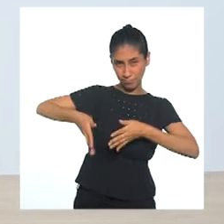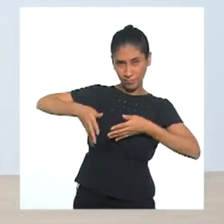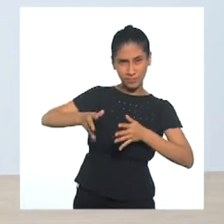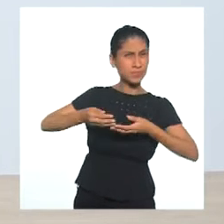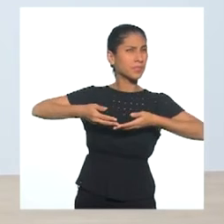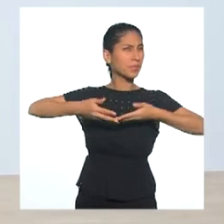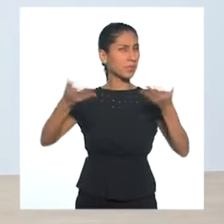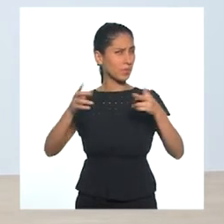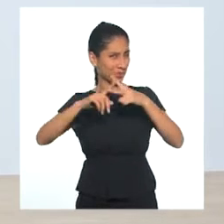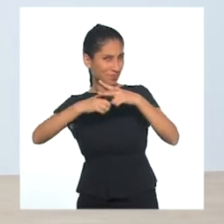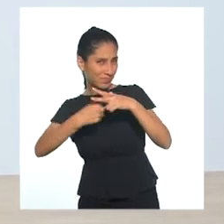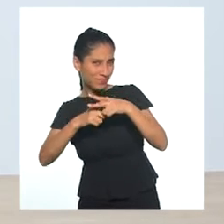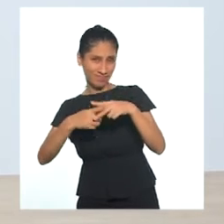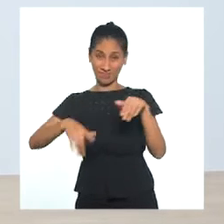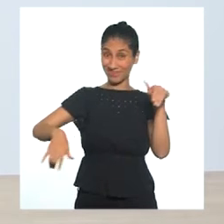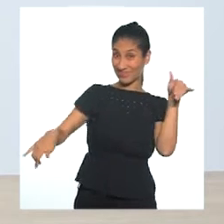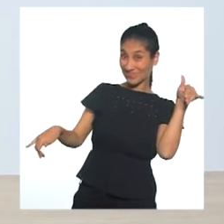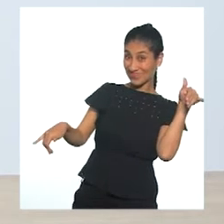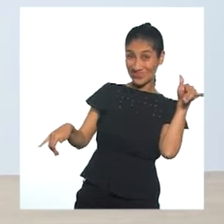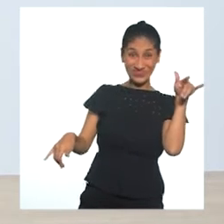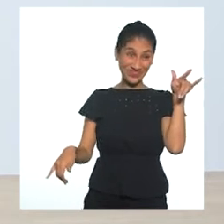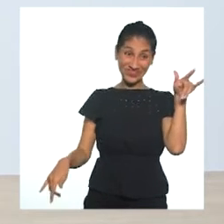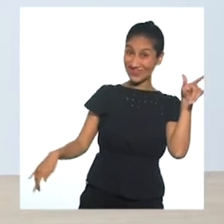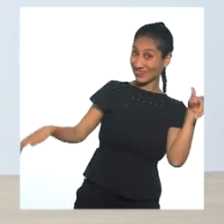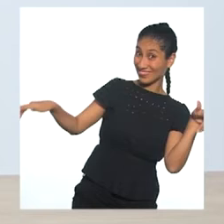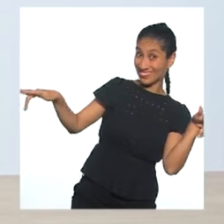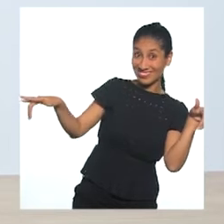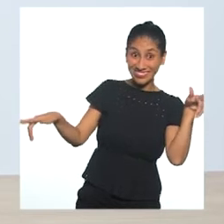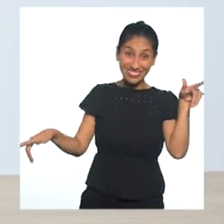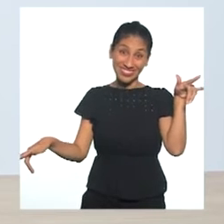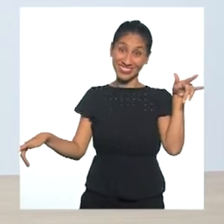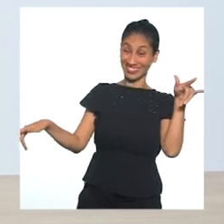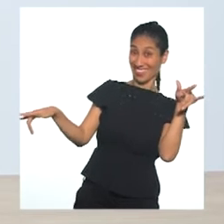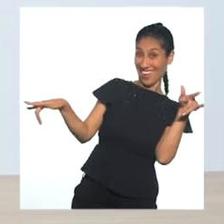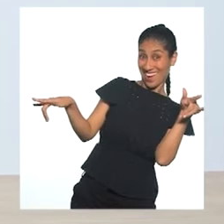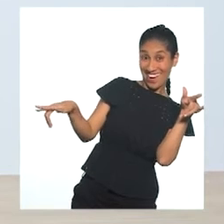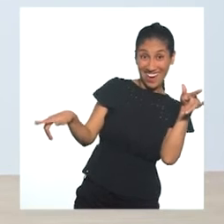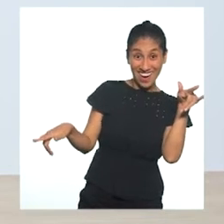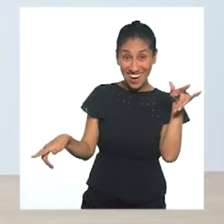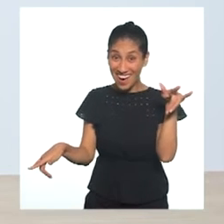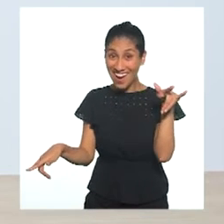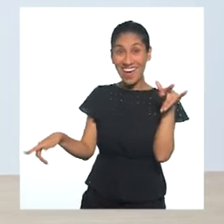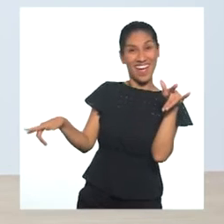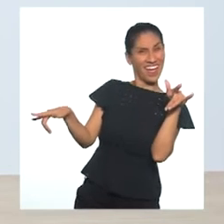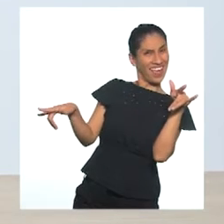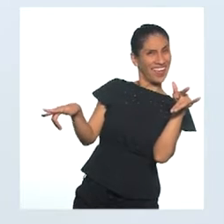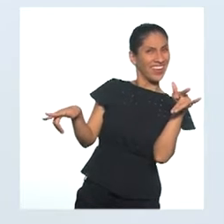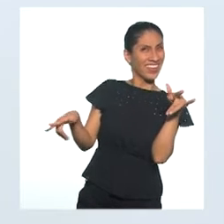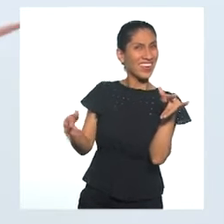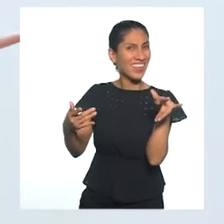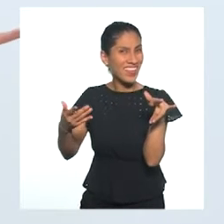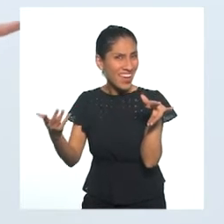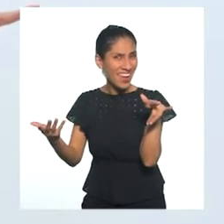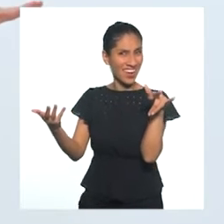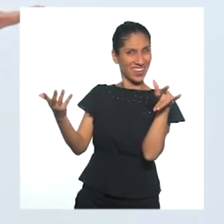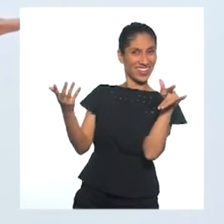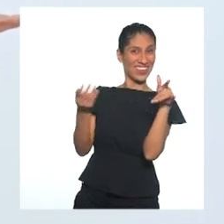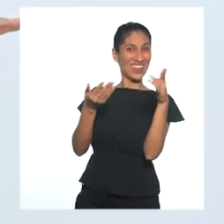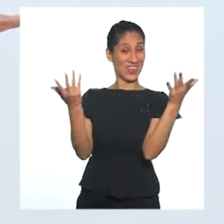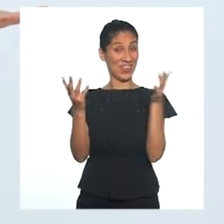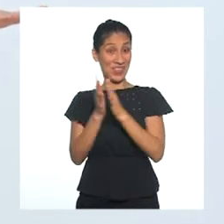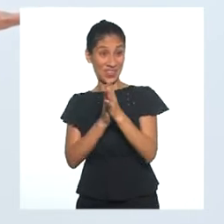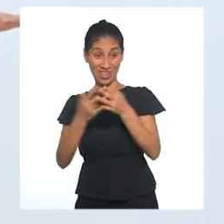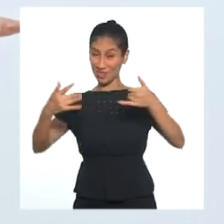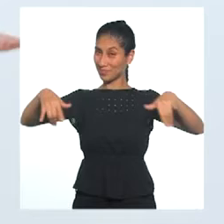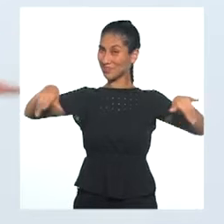pierna y comenzamos a perder el equilibrio. Comenzamos a perder el equilibrio. Y retomamos. Tenemos